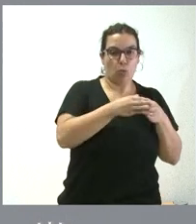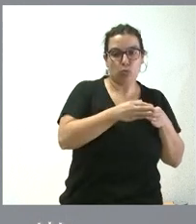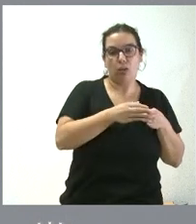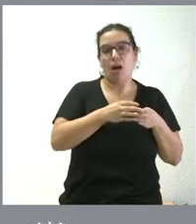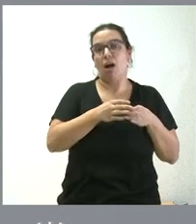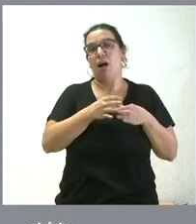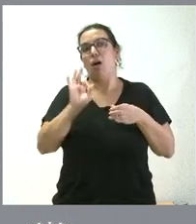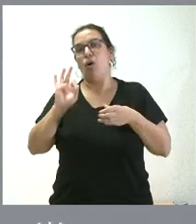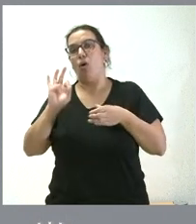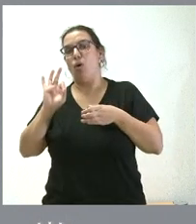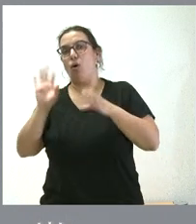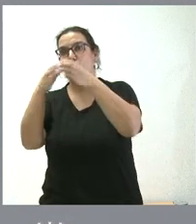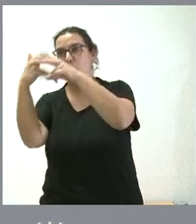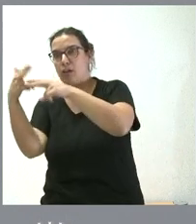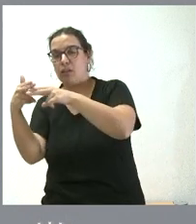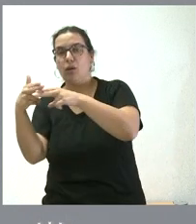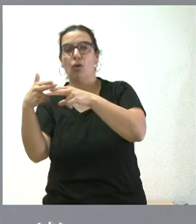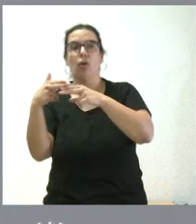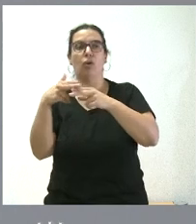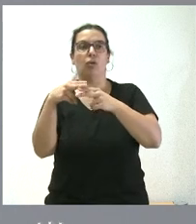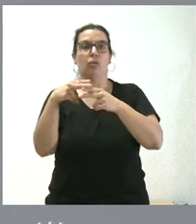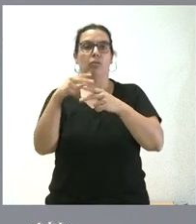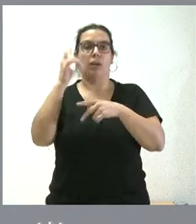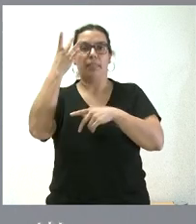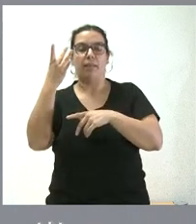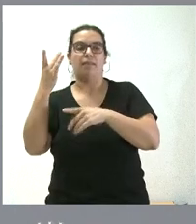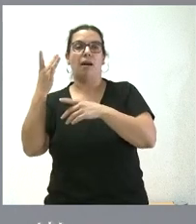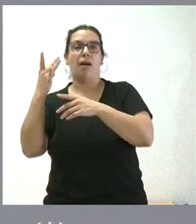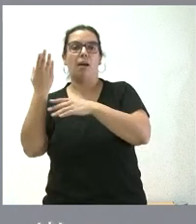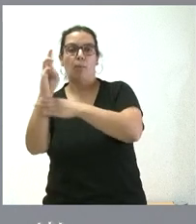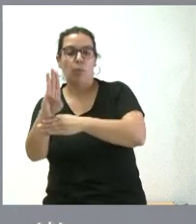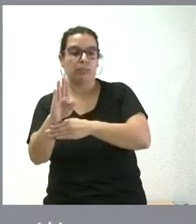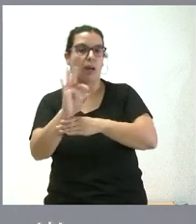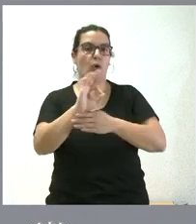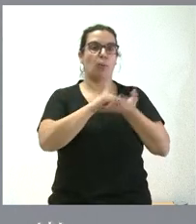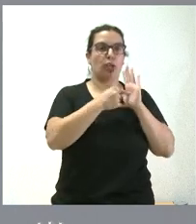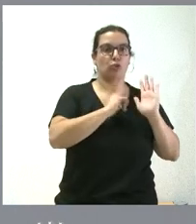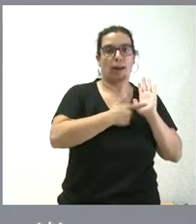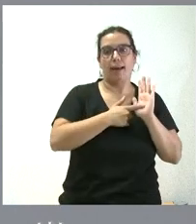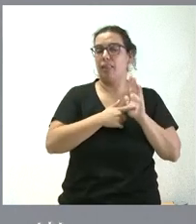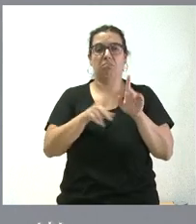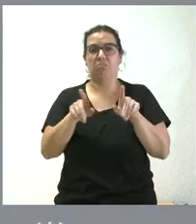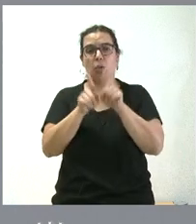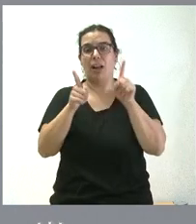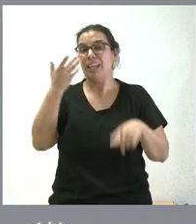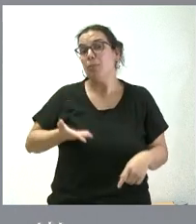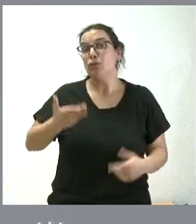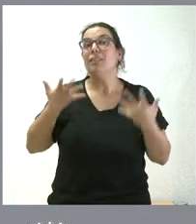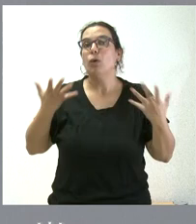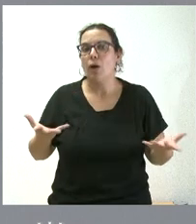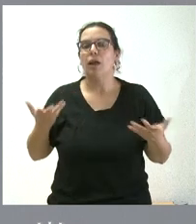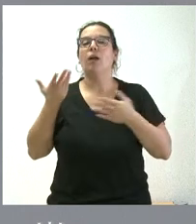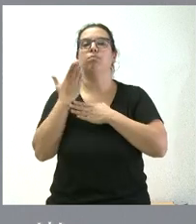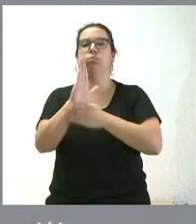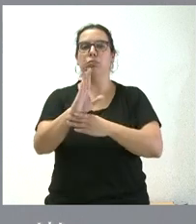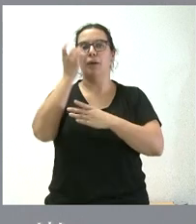ley o proyecto de ley no tanto si es a través de la iniciativa parlamentaria o a través de la iniciativa del ejecutivo sino que estemos ante una